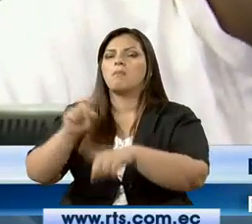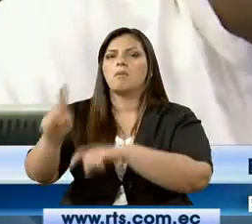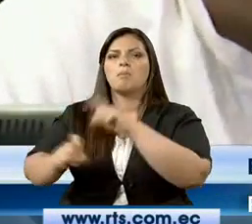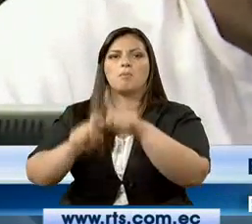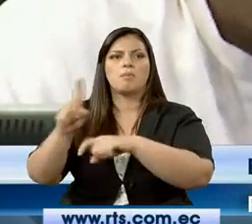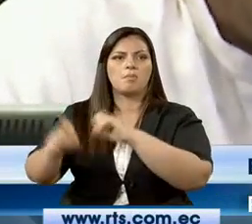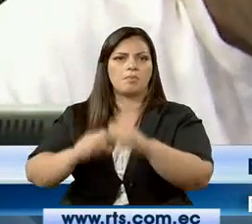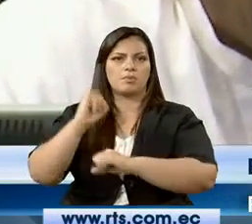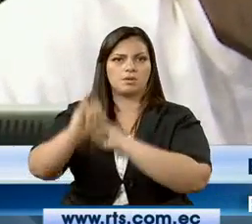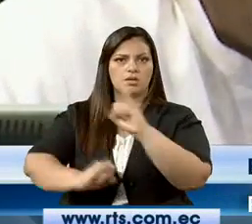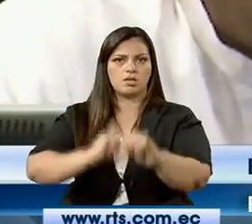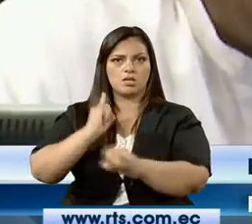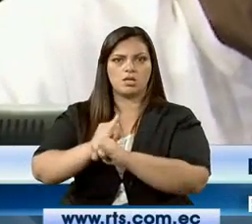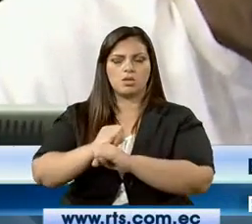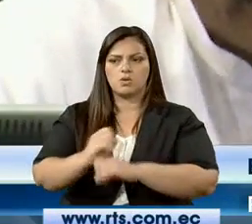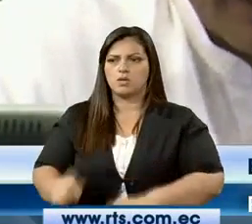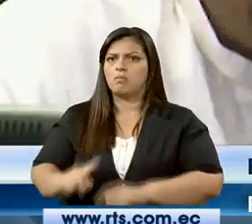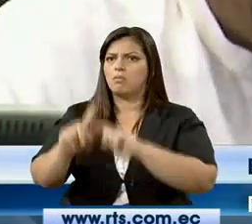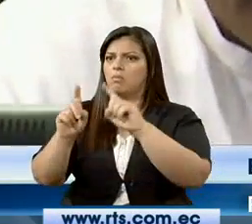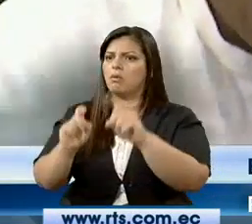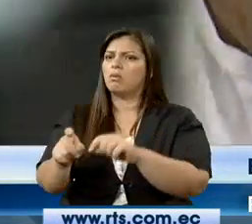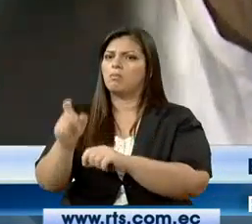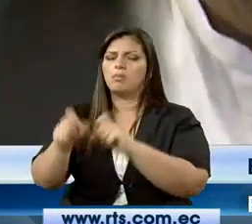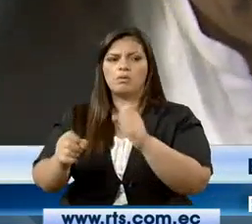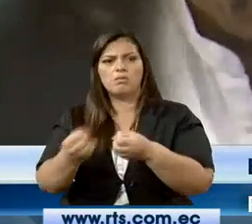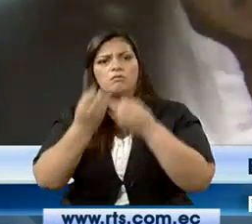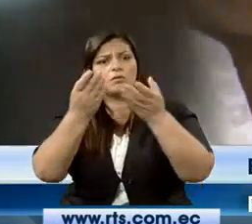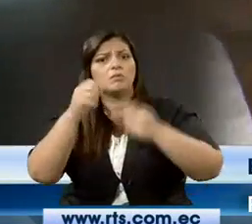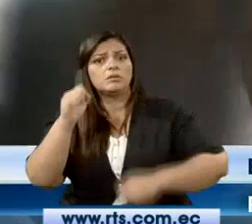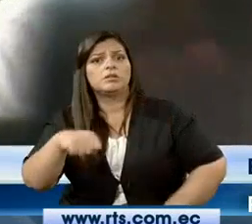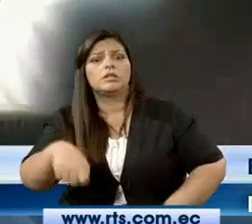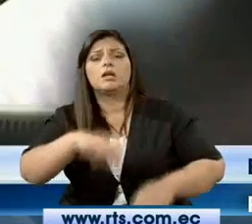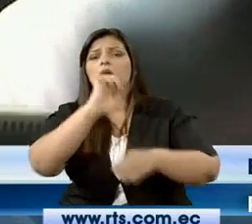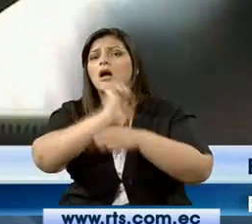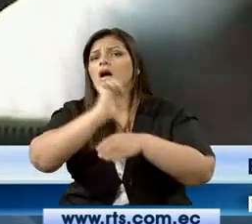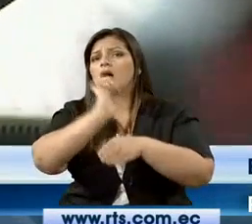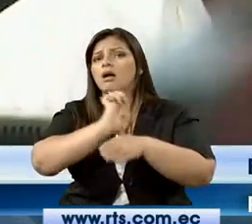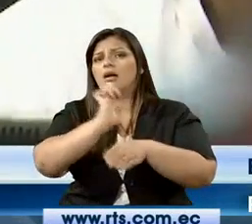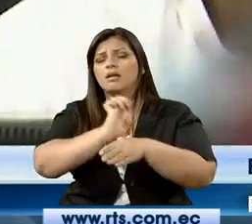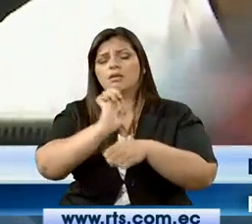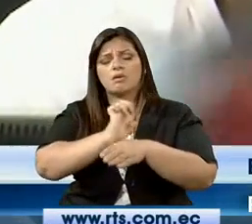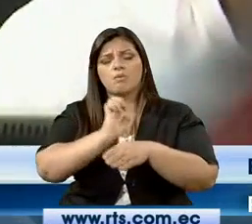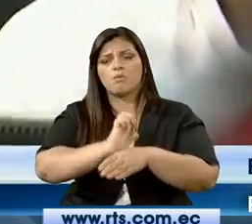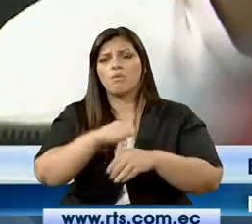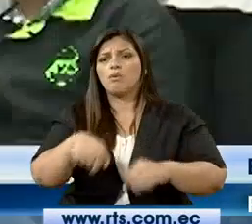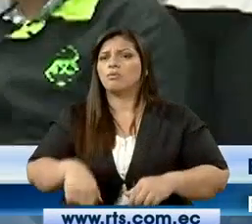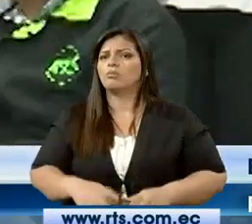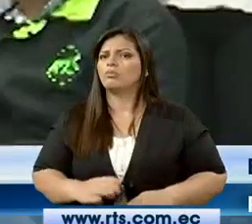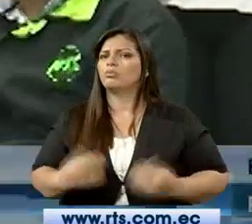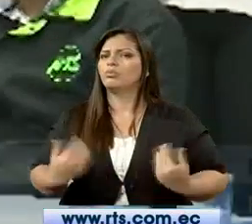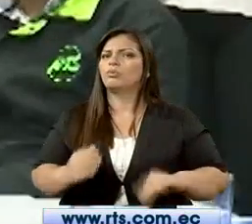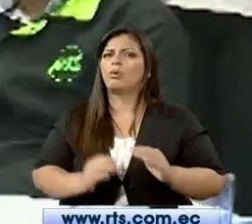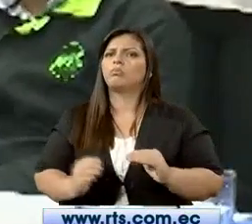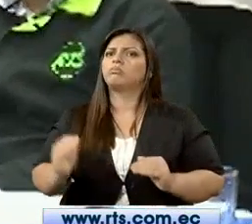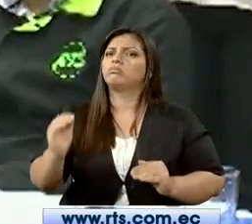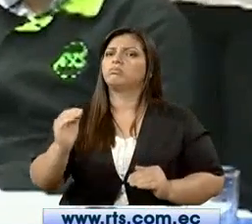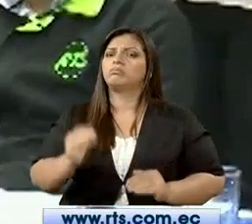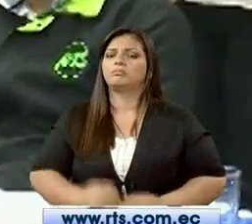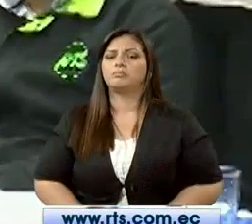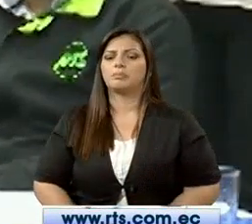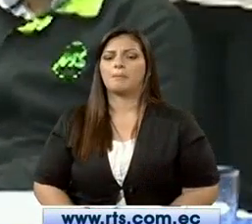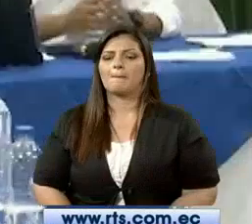de todo el continente, no solo de América Latina, Caribe, Canadá, Estados Unidos, etcétera. Desde la provincia de